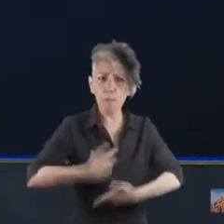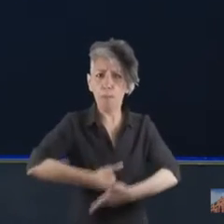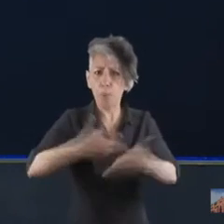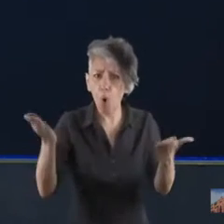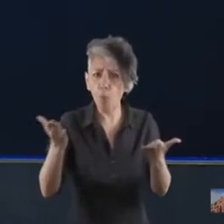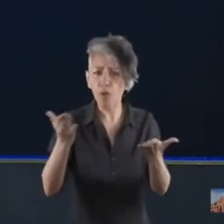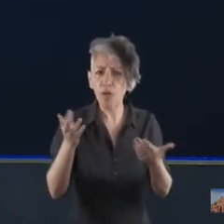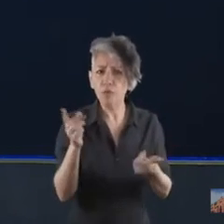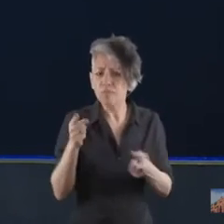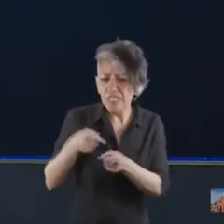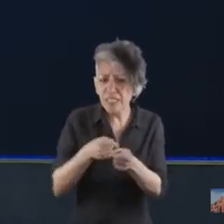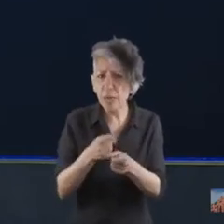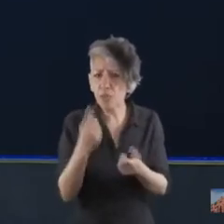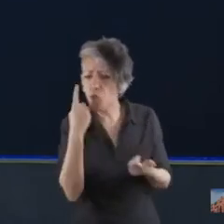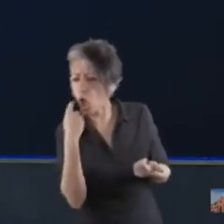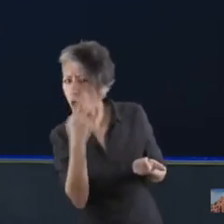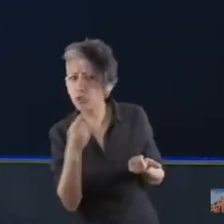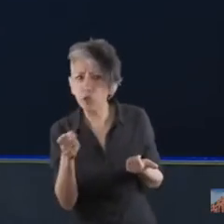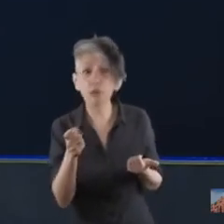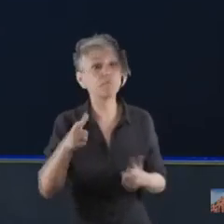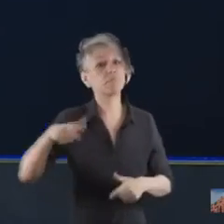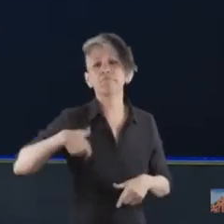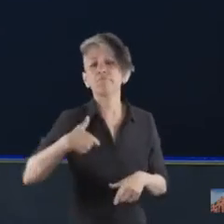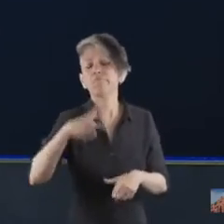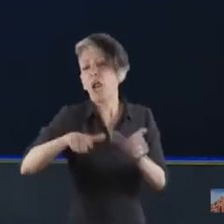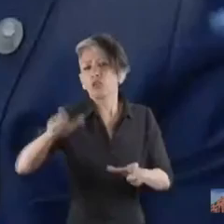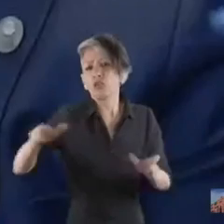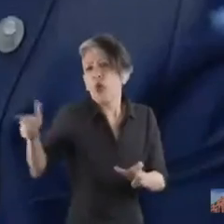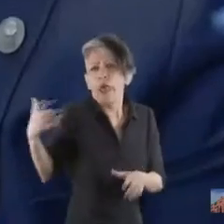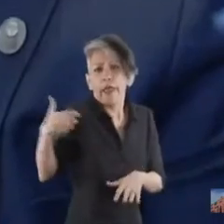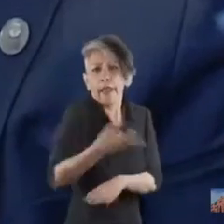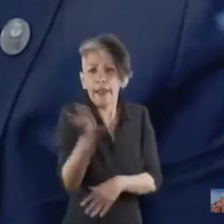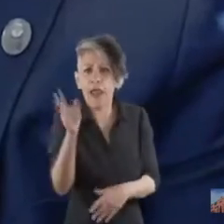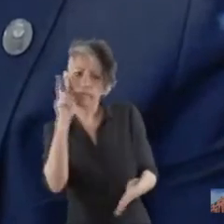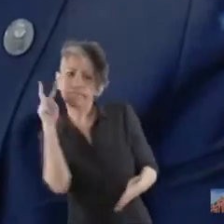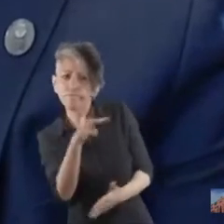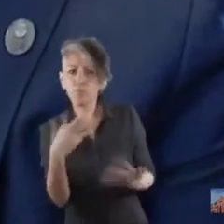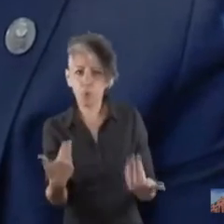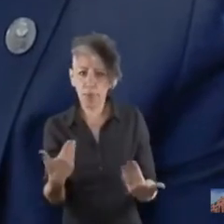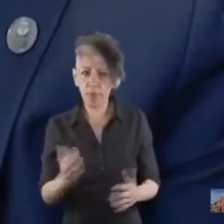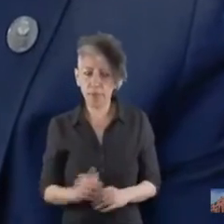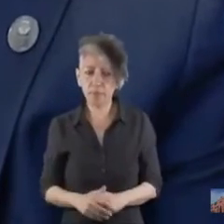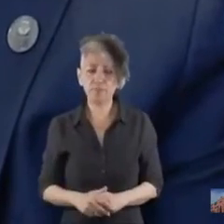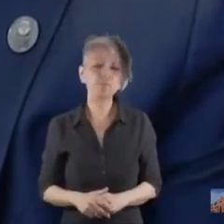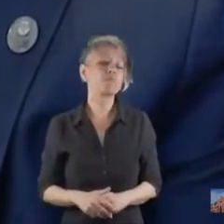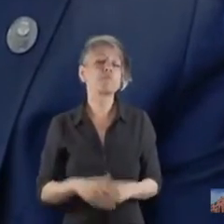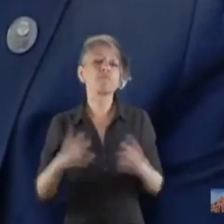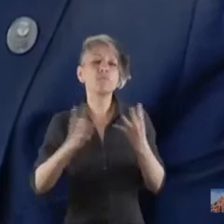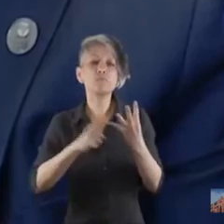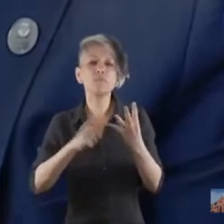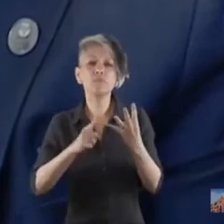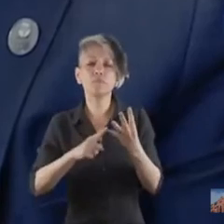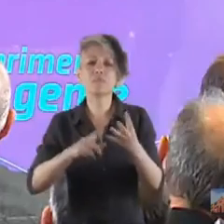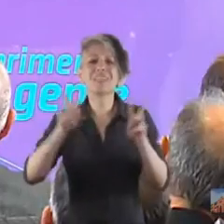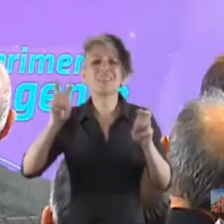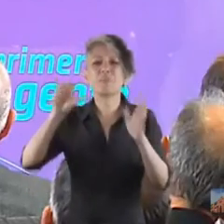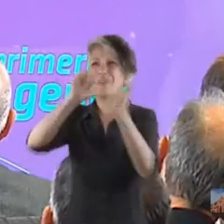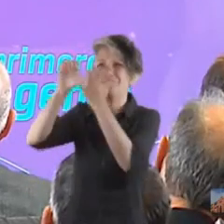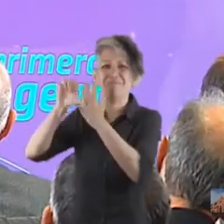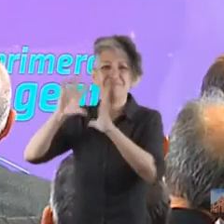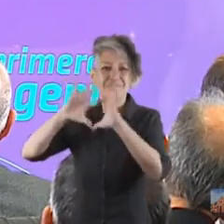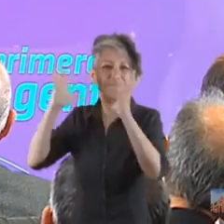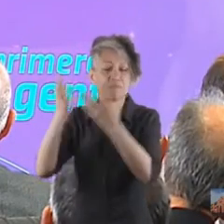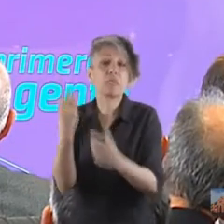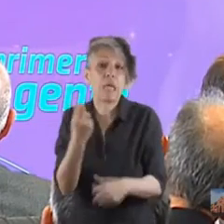para que sea de acceso público la cuarta tiene que ver con el contexto global que encareció la